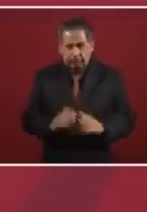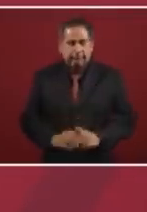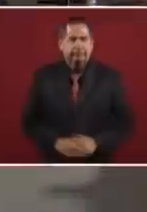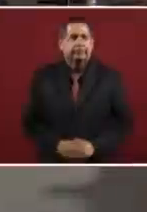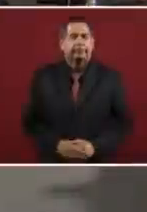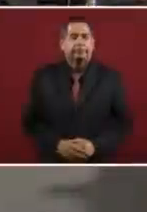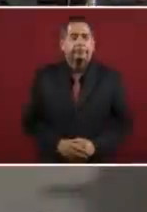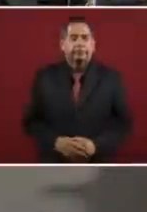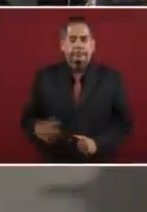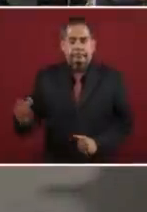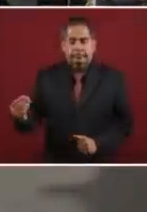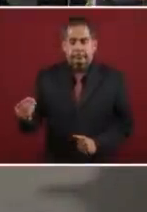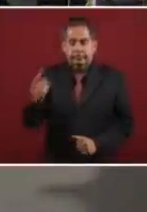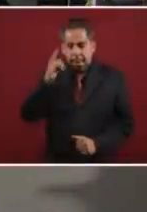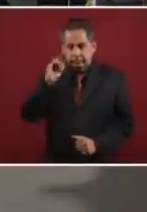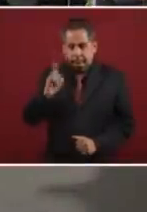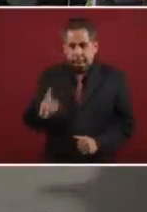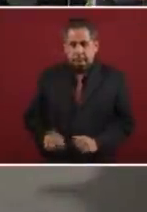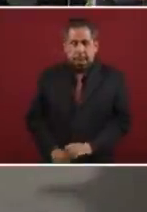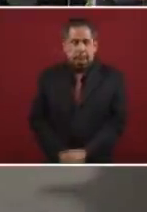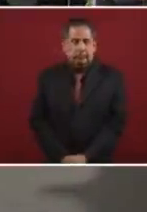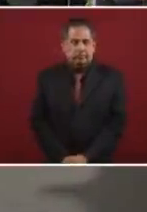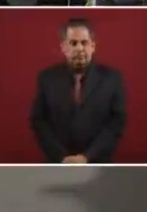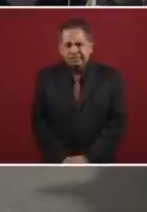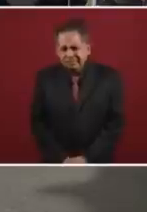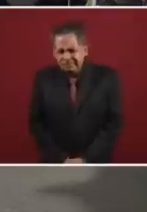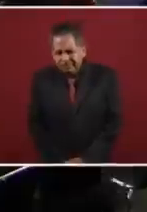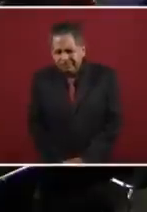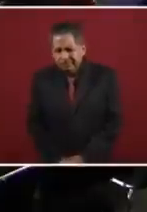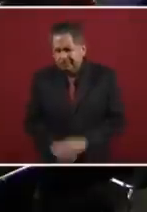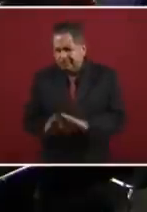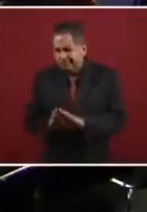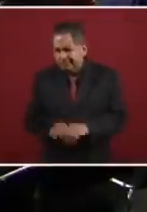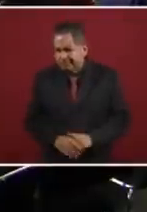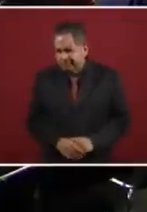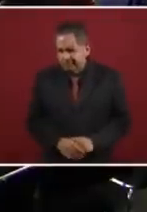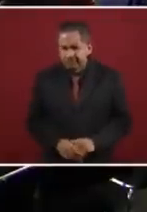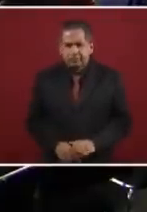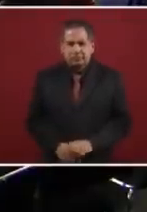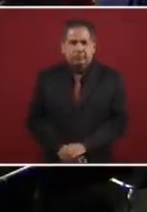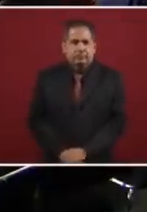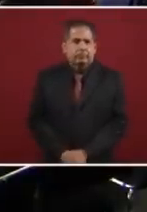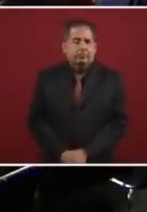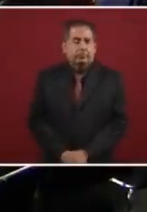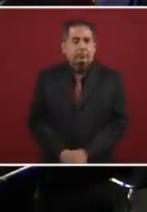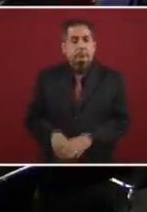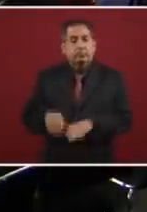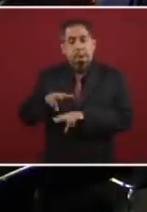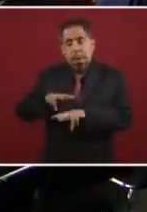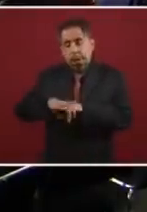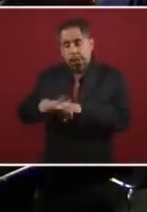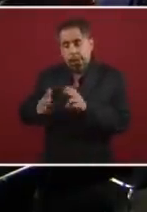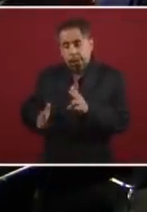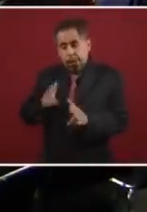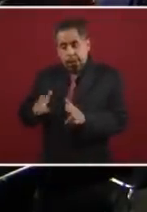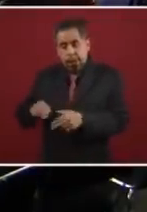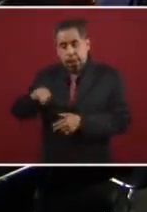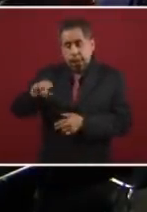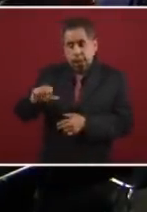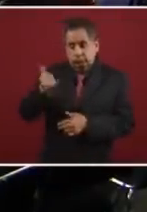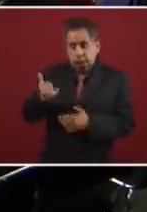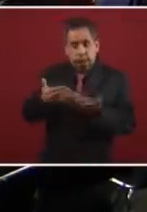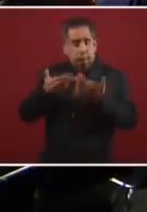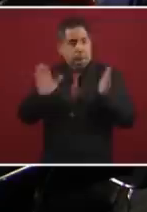y la complicación para entrar en maya como en el maya sobre el maya está abierta la licitación y está